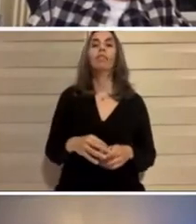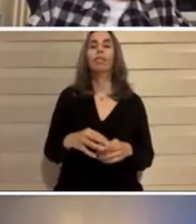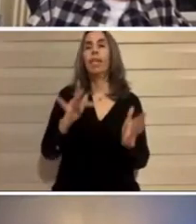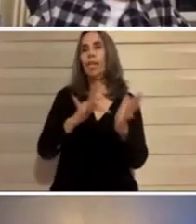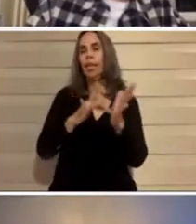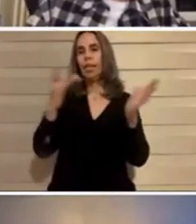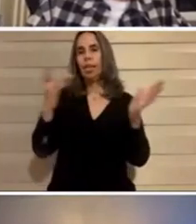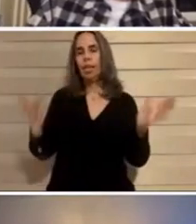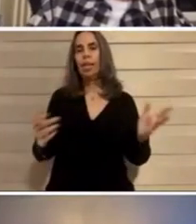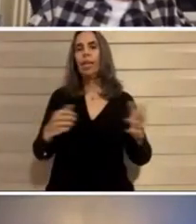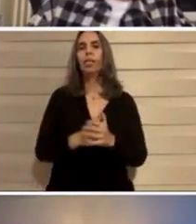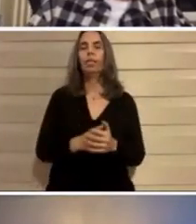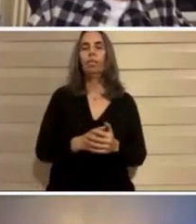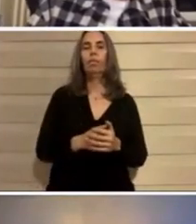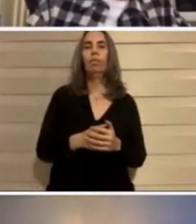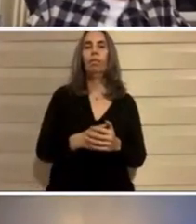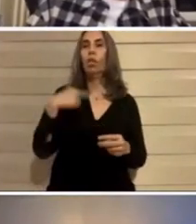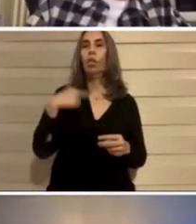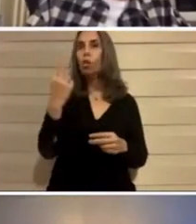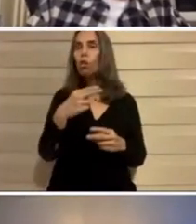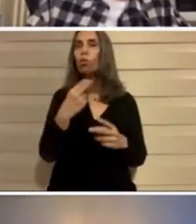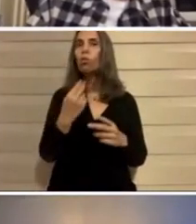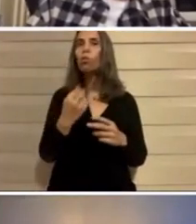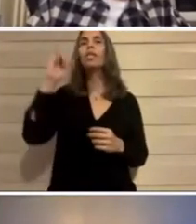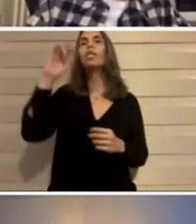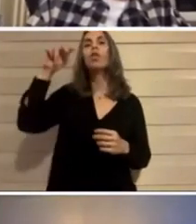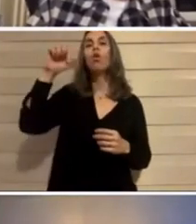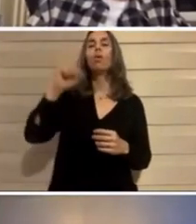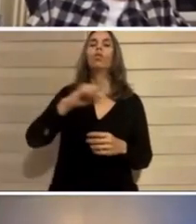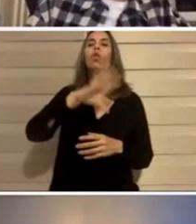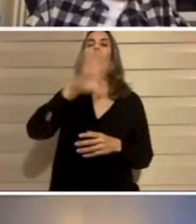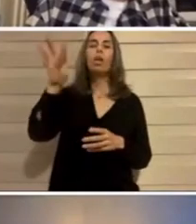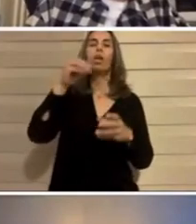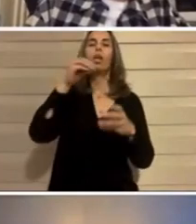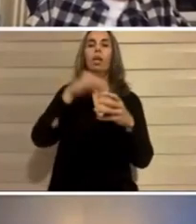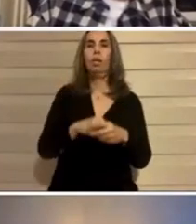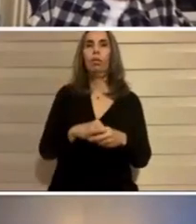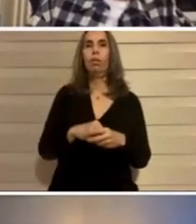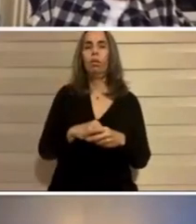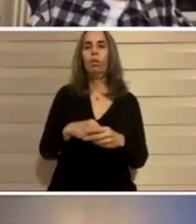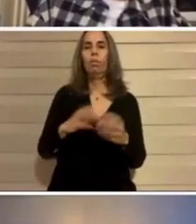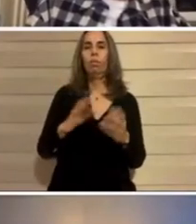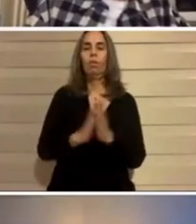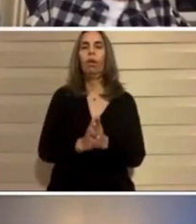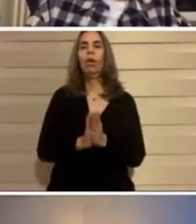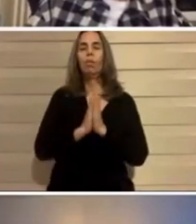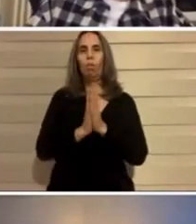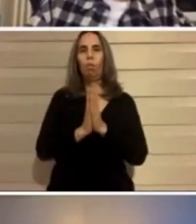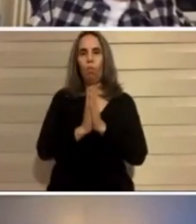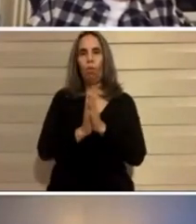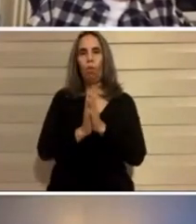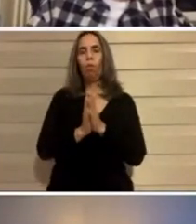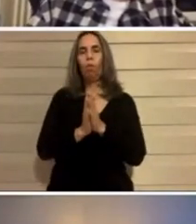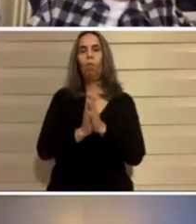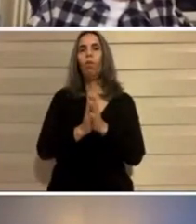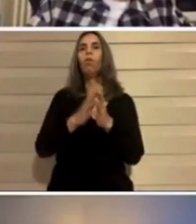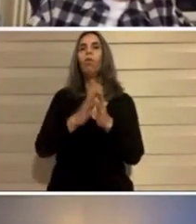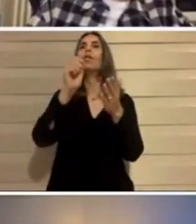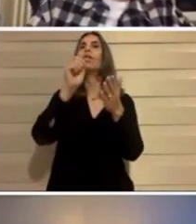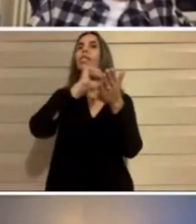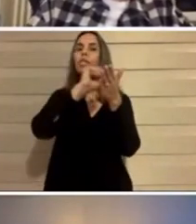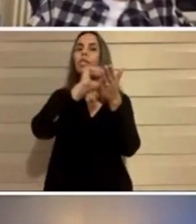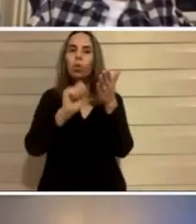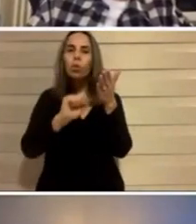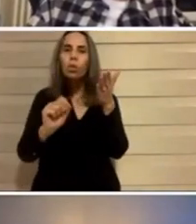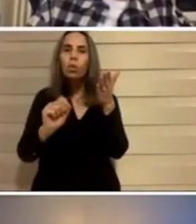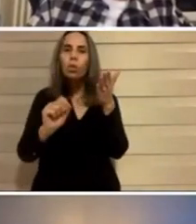e inclusión. Les invitamos a contestar el instrumento de evaluación de la sesión en línea que se muestra